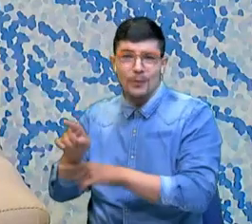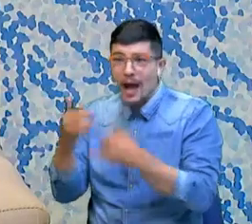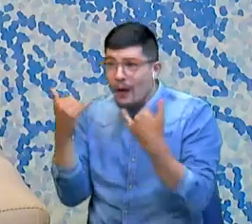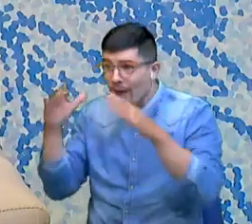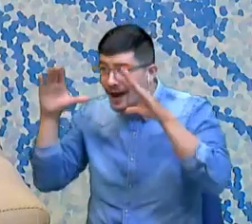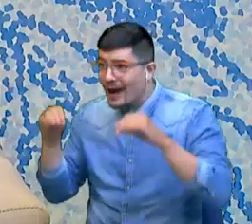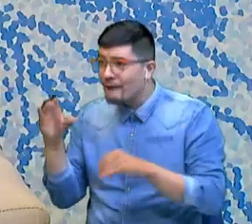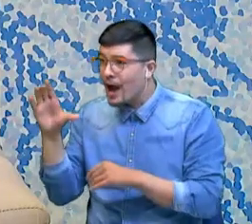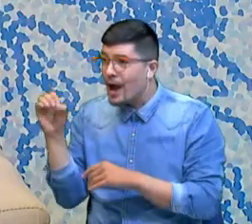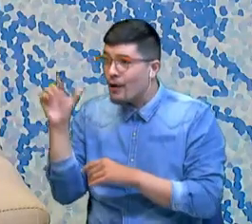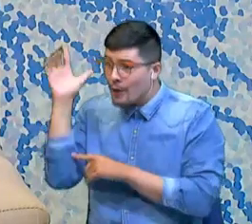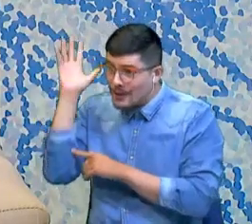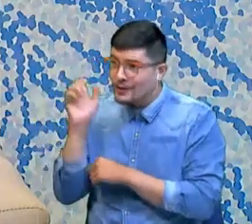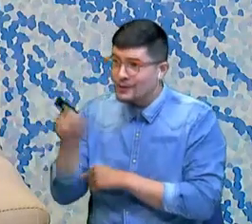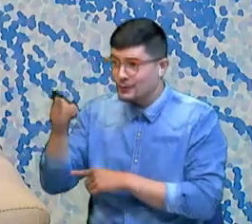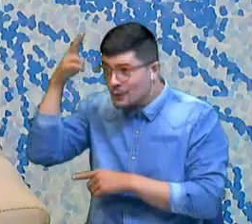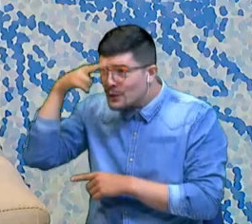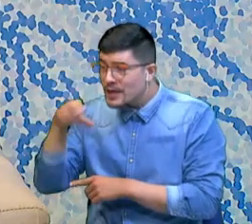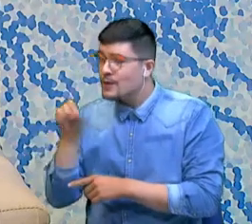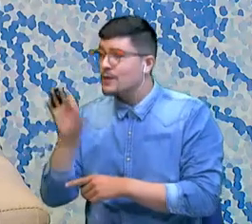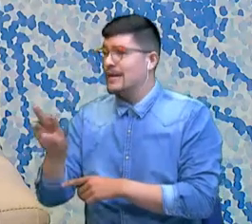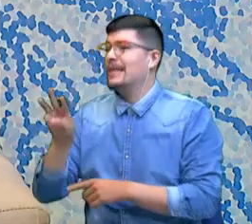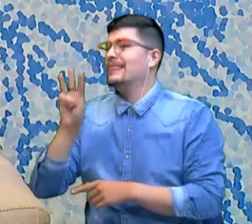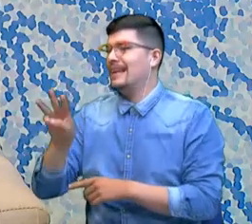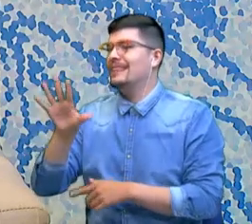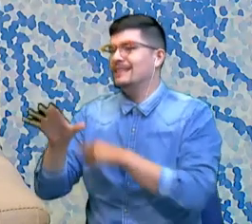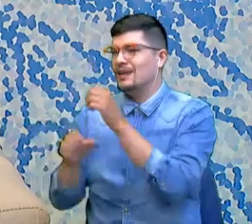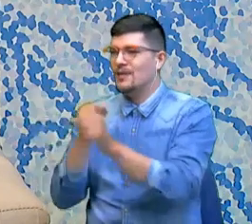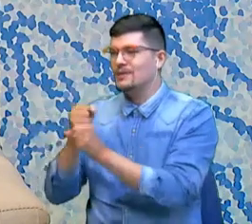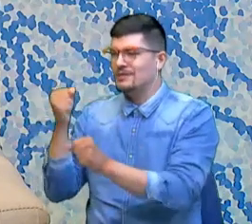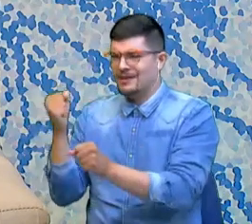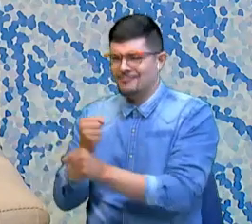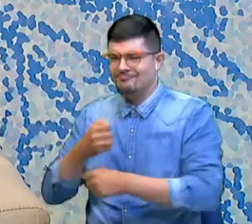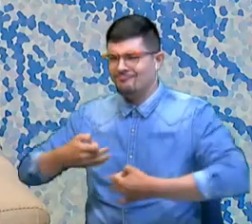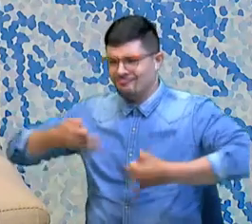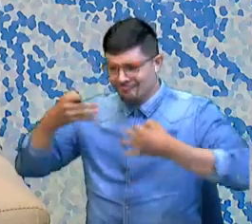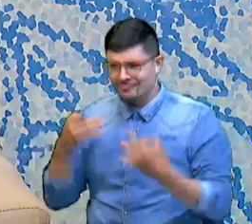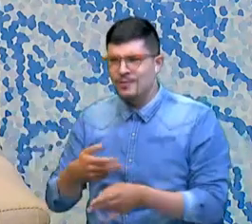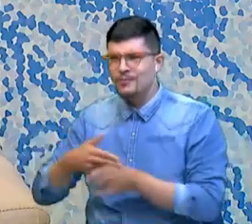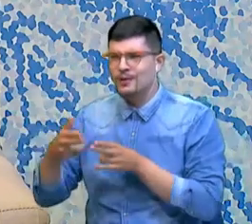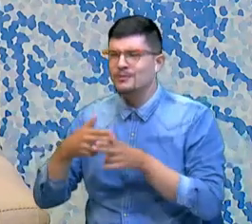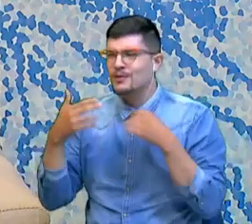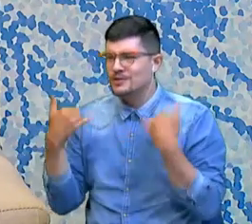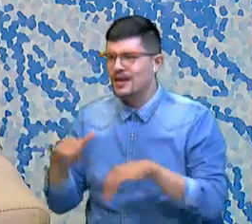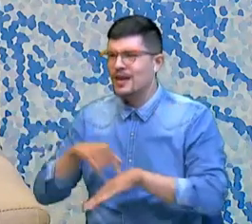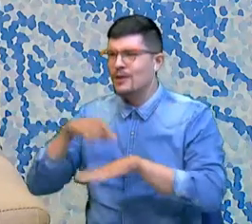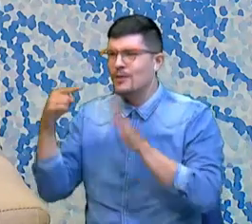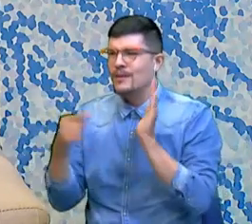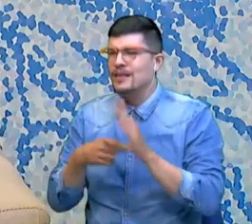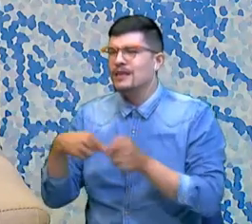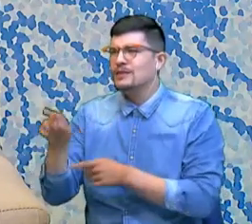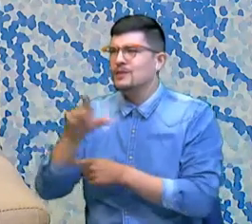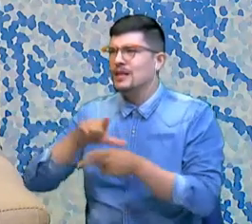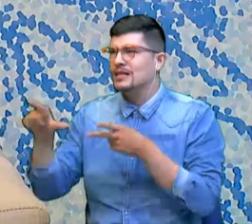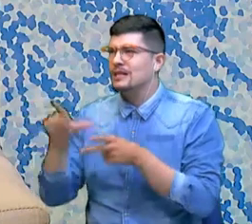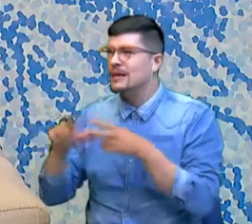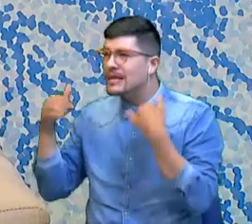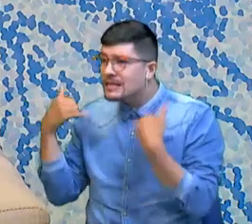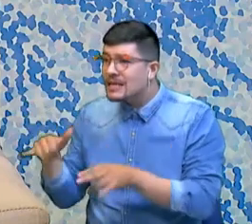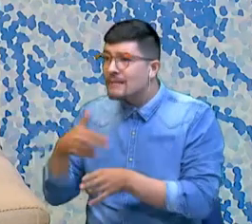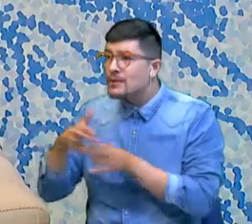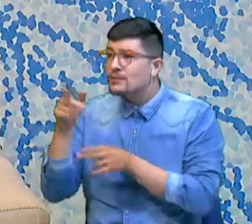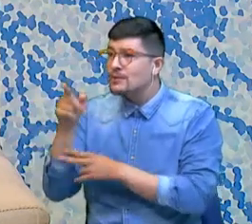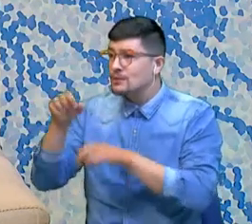acabar Colpensiones, su hijo tiene 35 años de trabajo, muy seguramente ya tiene completas las semanas y ya se va